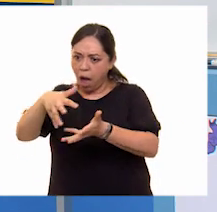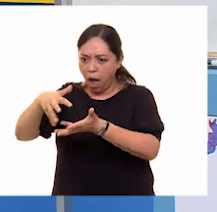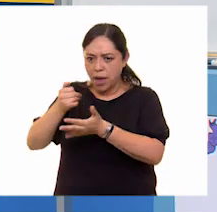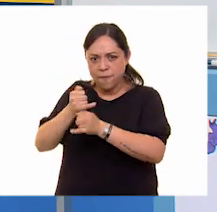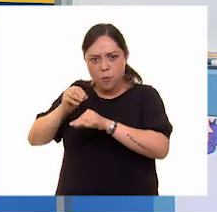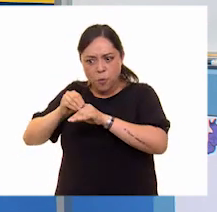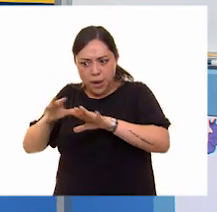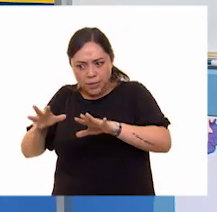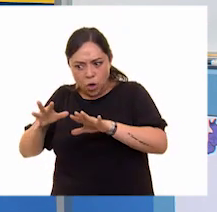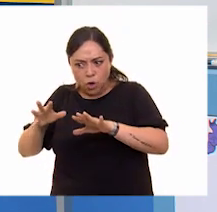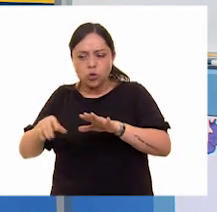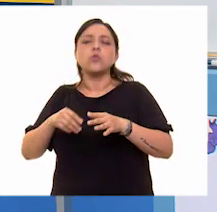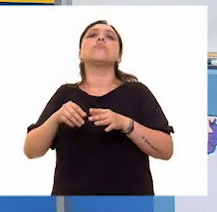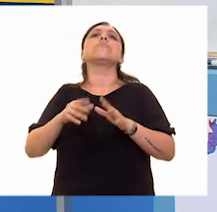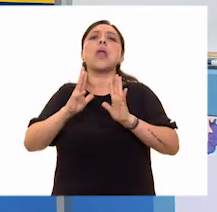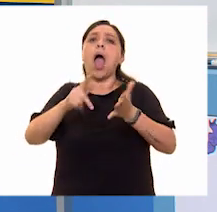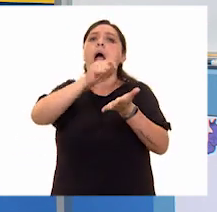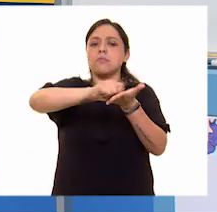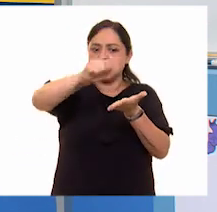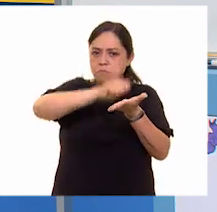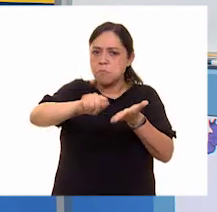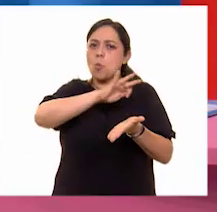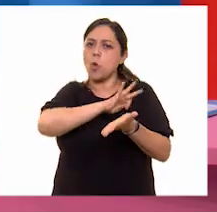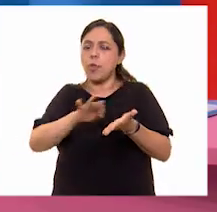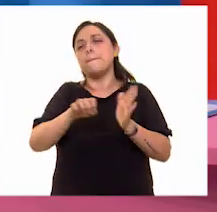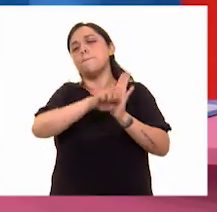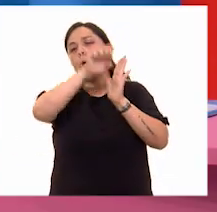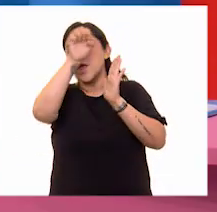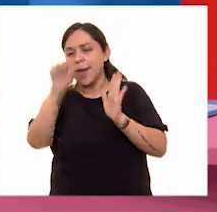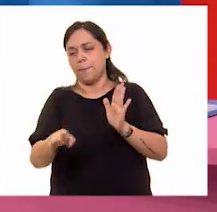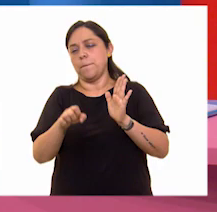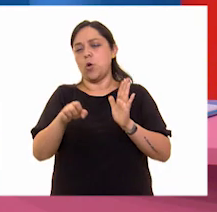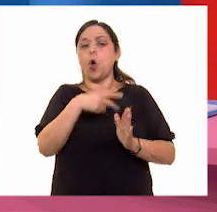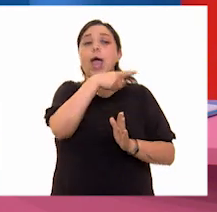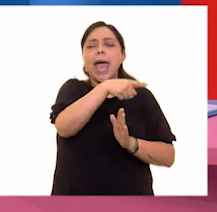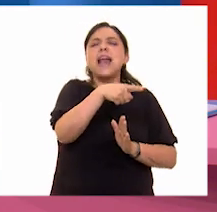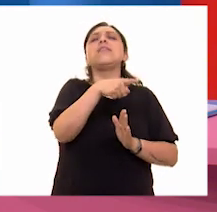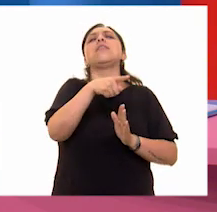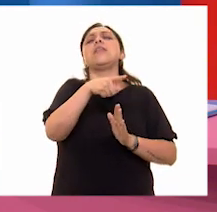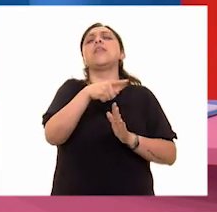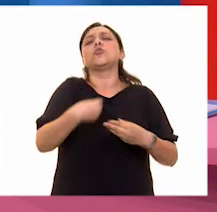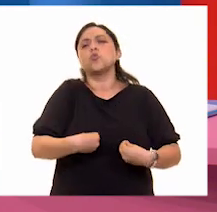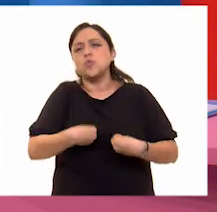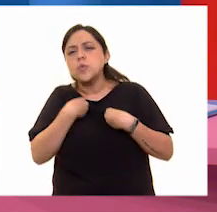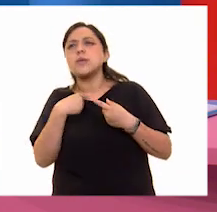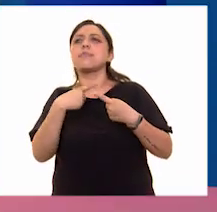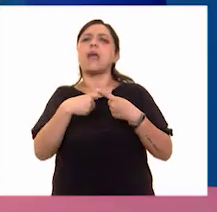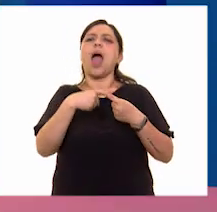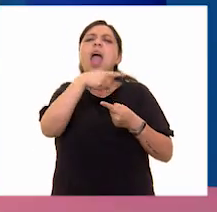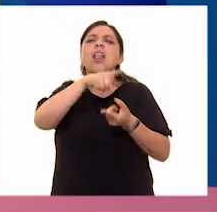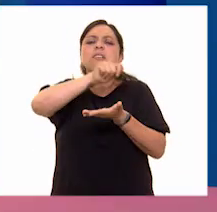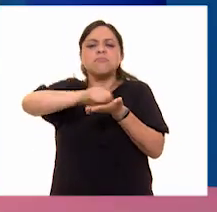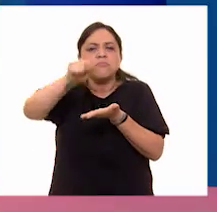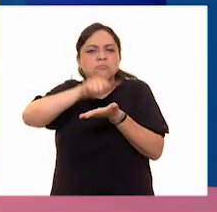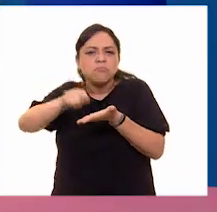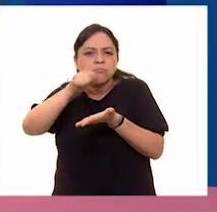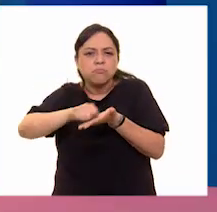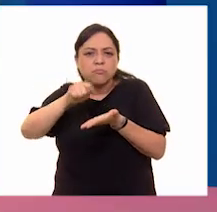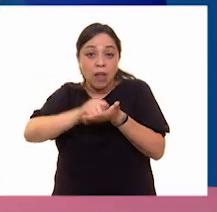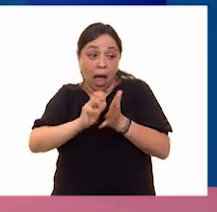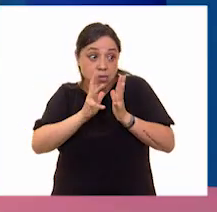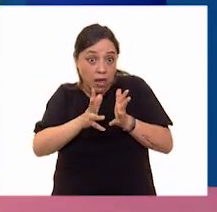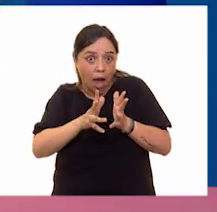reseña sobre Francisco Hinojosa y su obra para recomendar su lectura. Si ustedes en casa, niños y